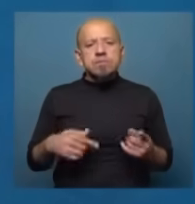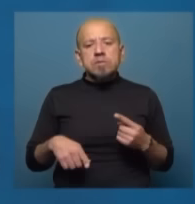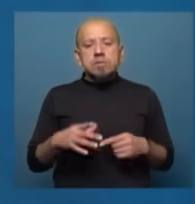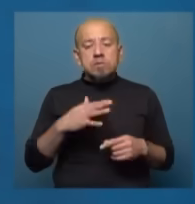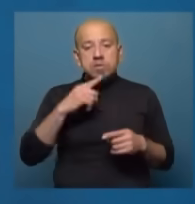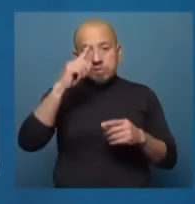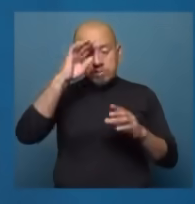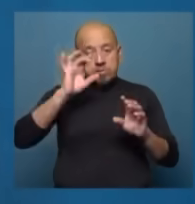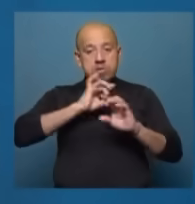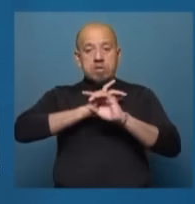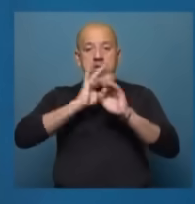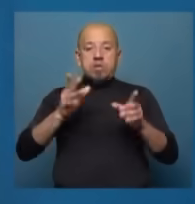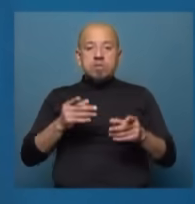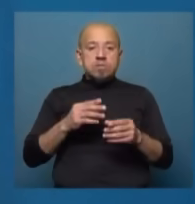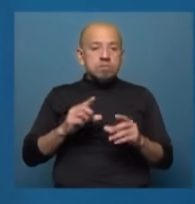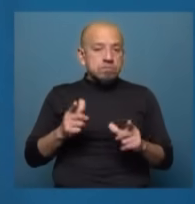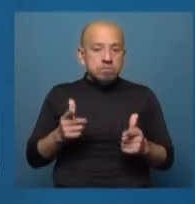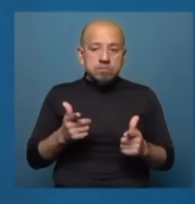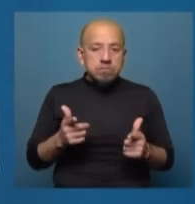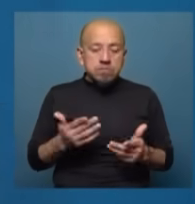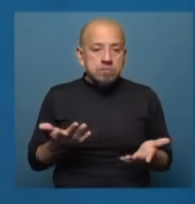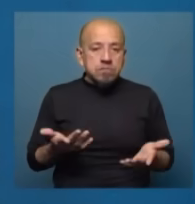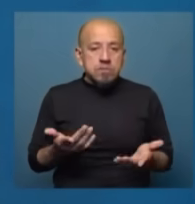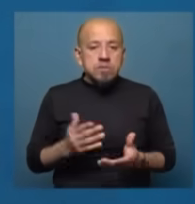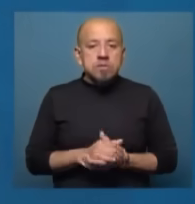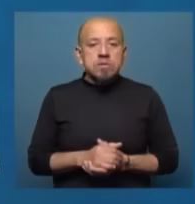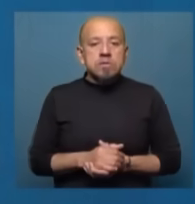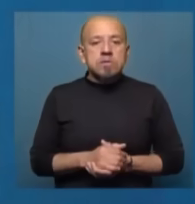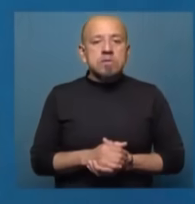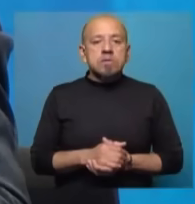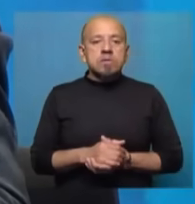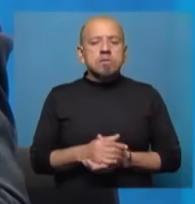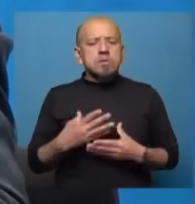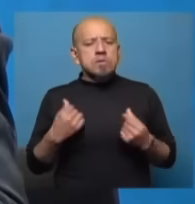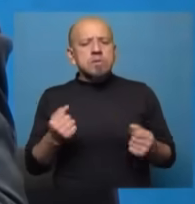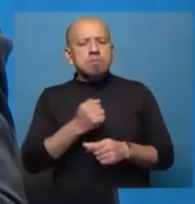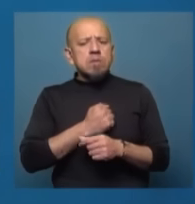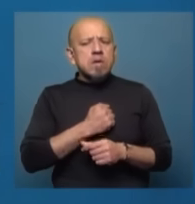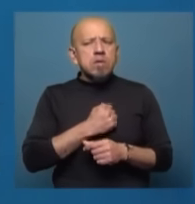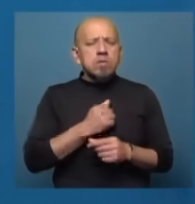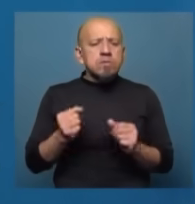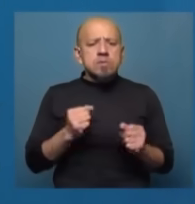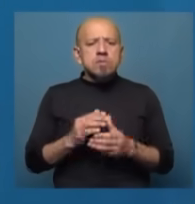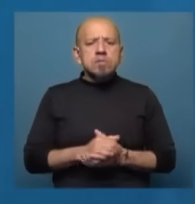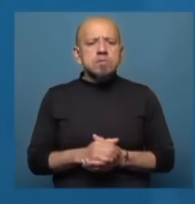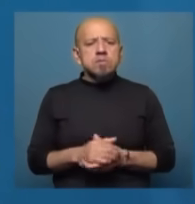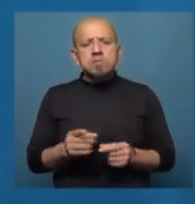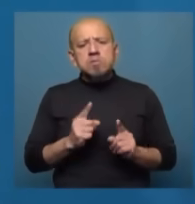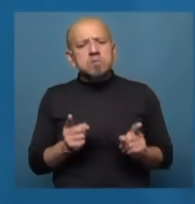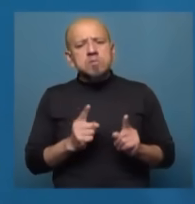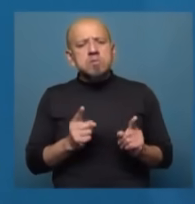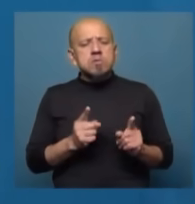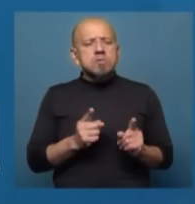clarísimo que no que no tienen ningún fundamento sentiste miedo en algún momento no no